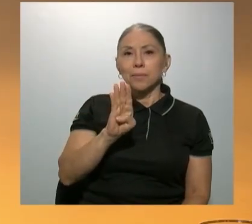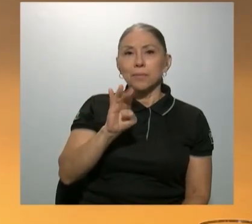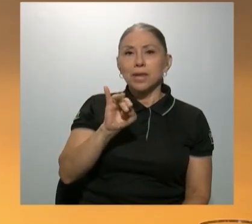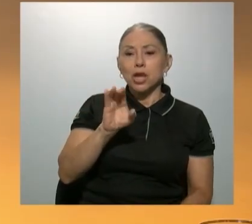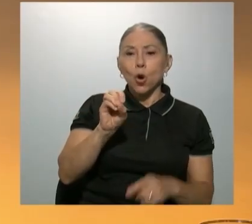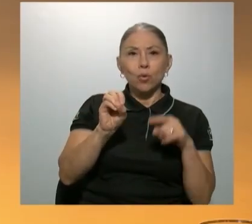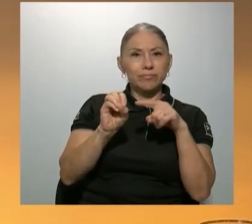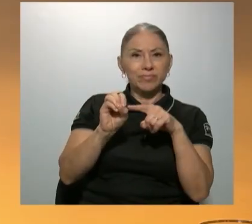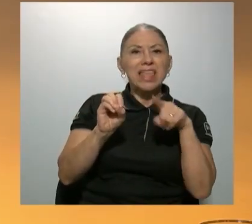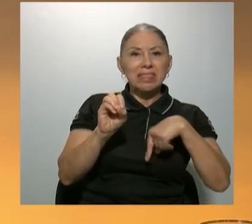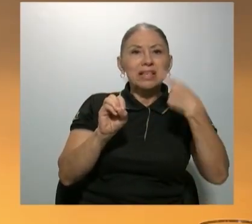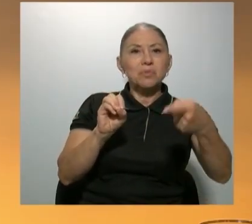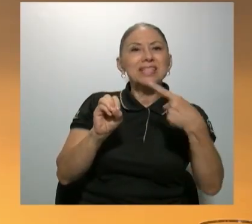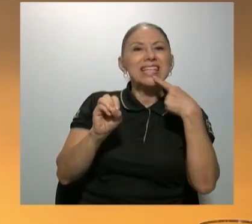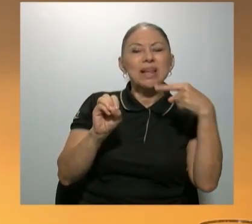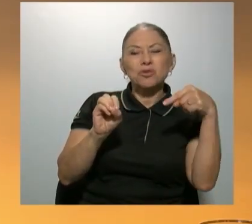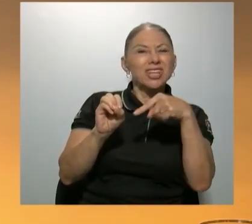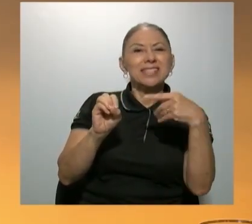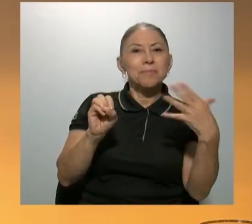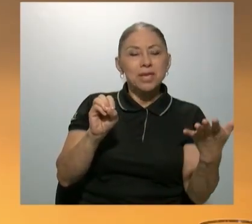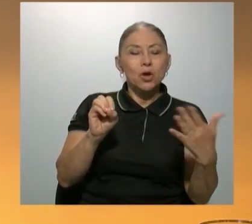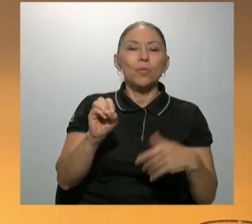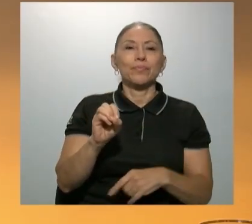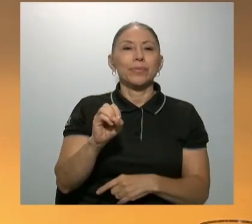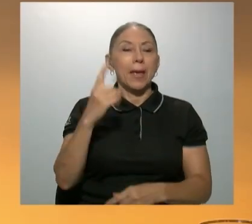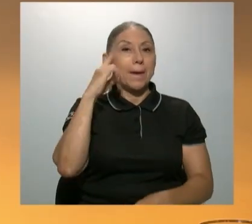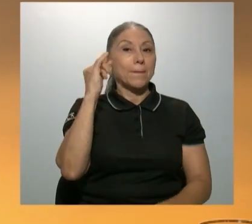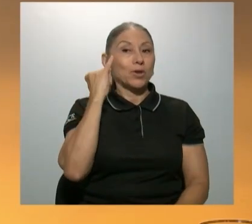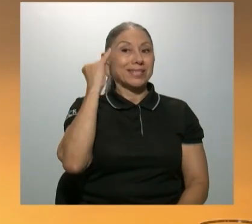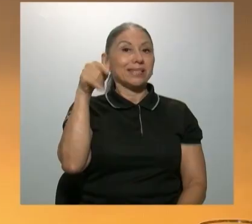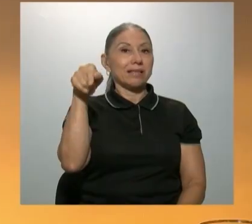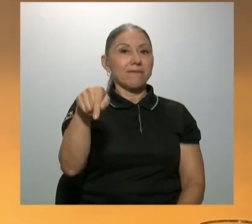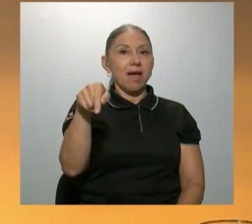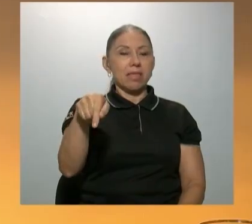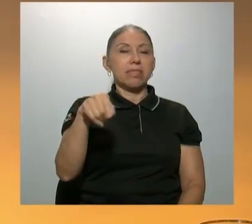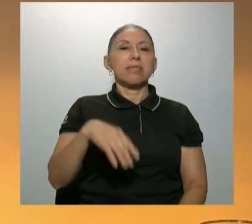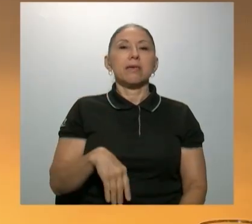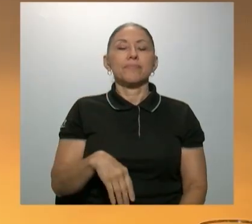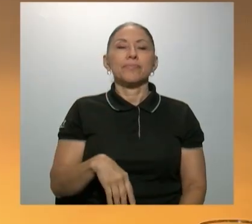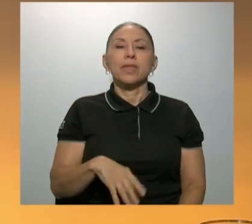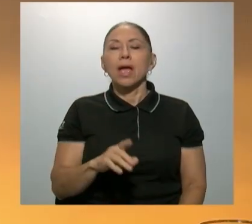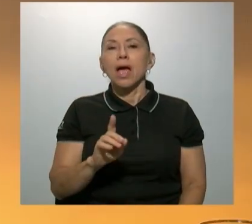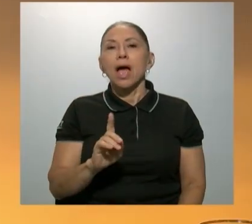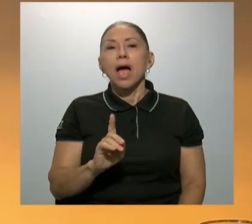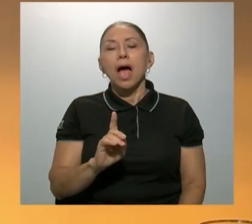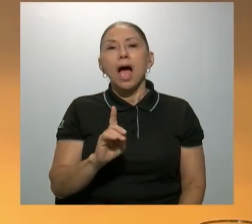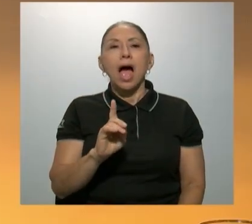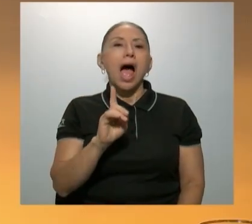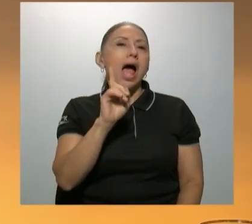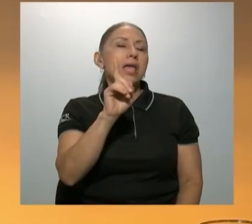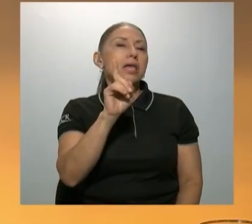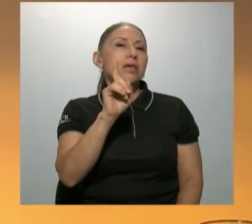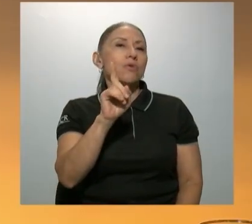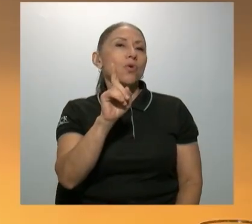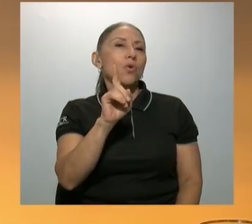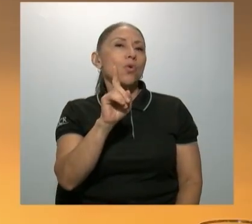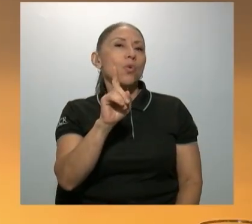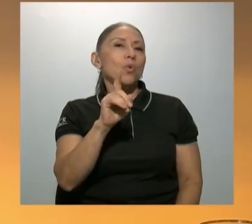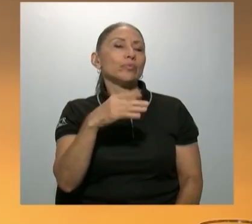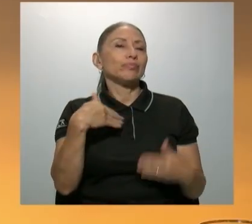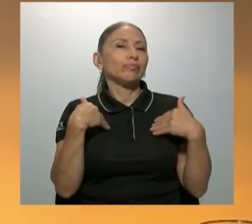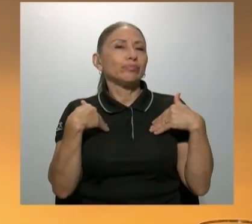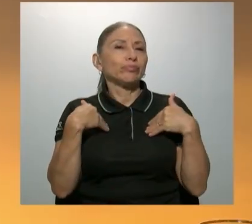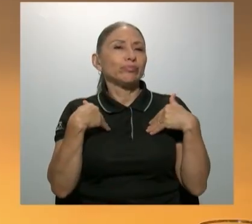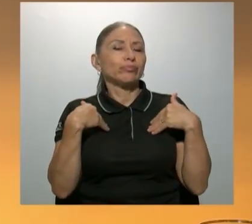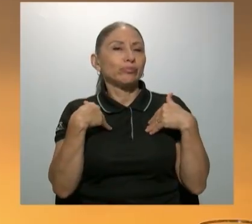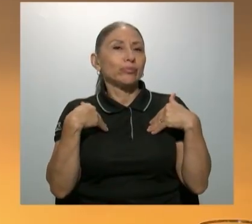INVIO, hay una especie que nada en los mares de Costa Rica y que fue